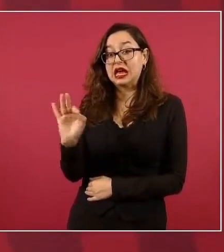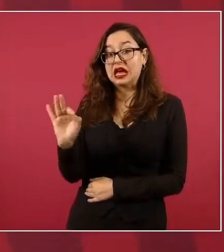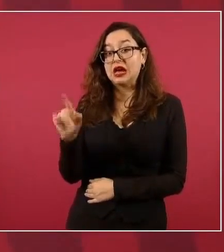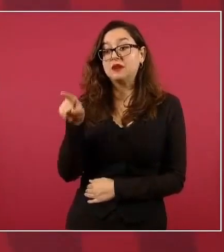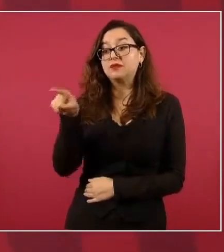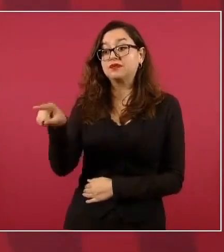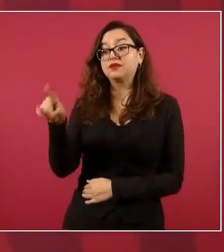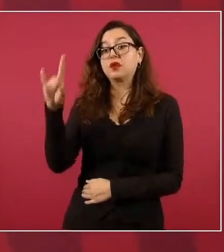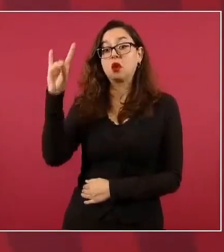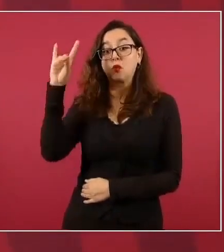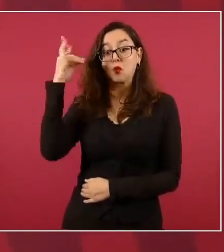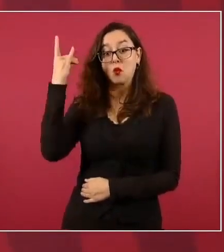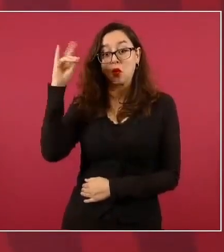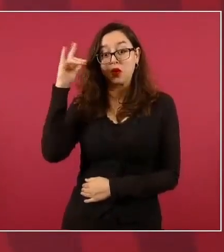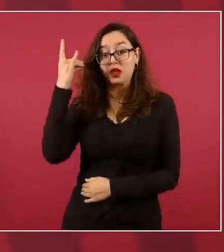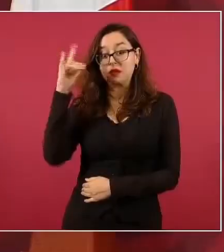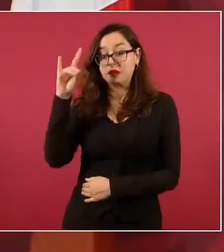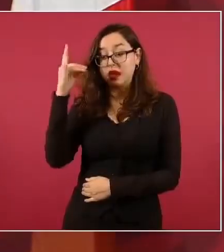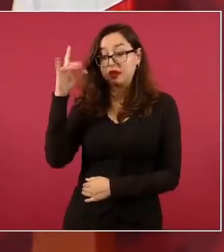por territorio